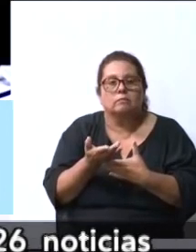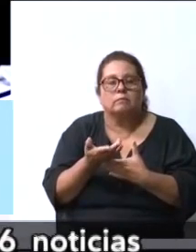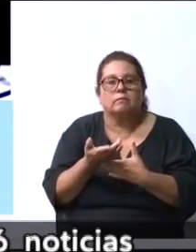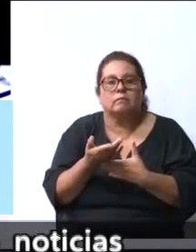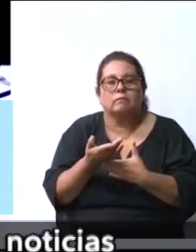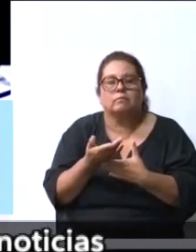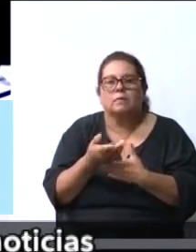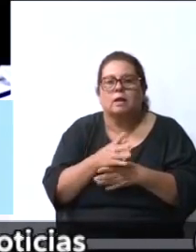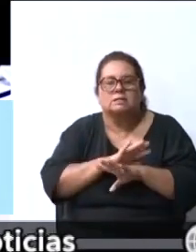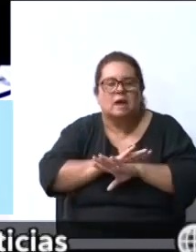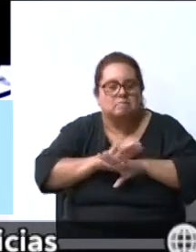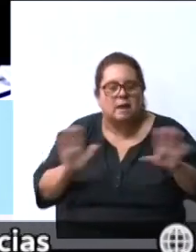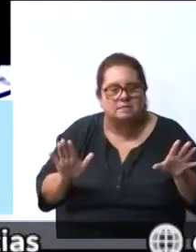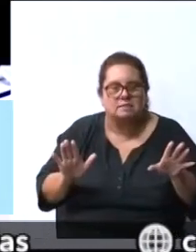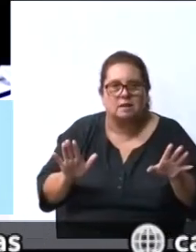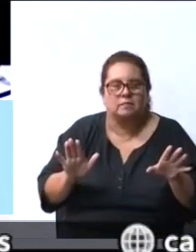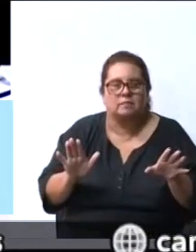la Argentina.